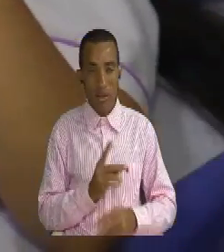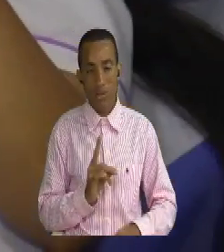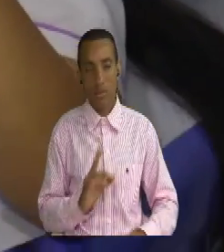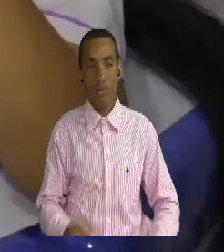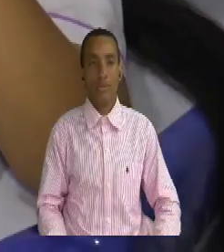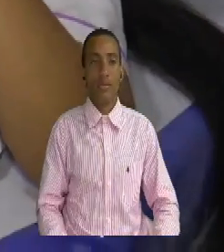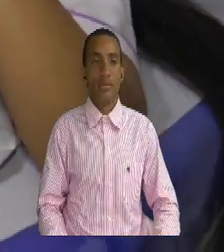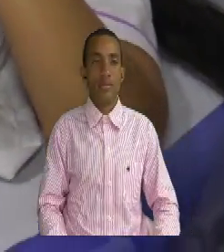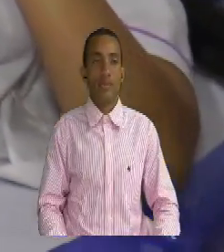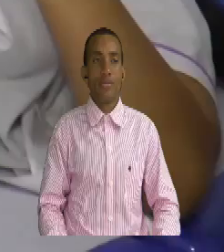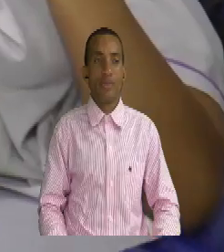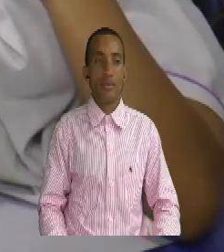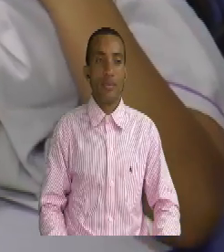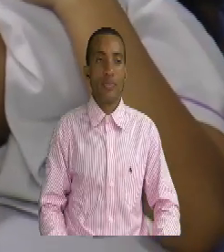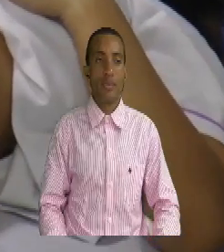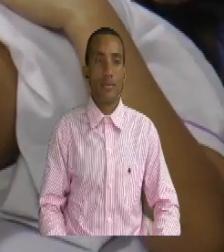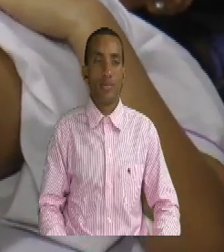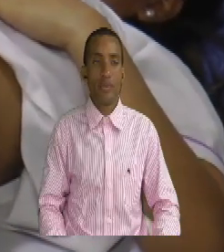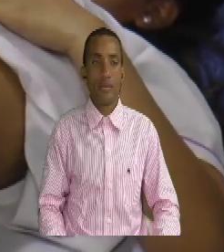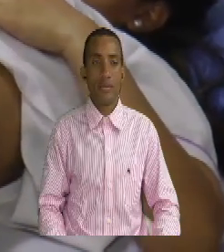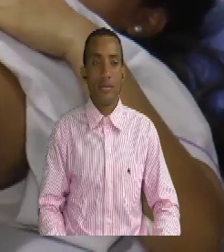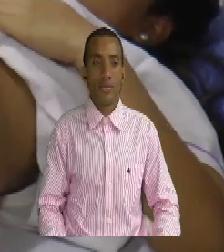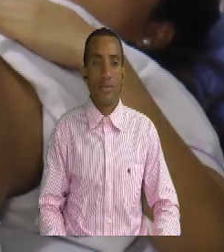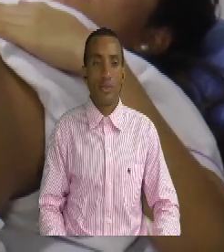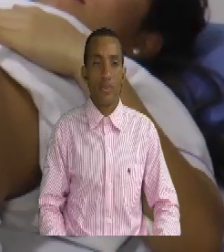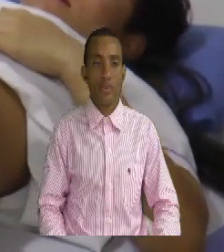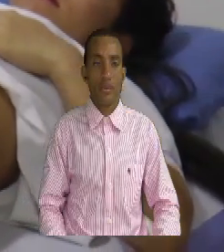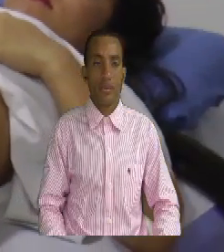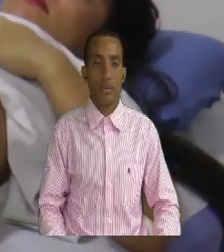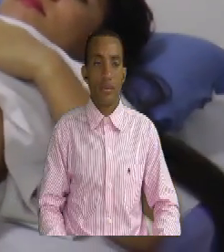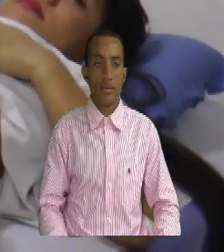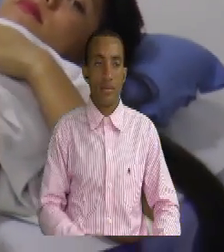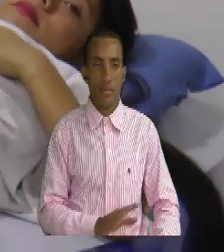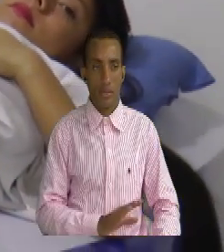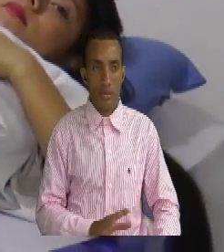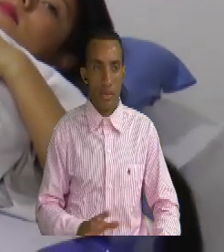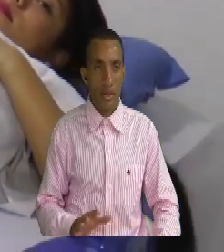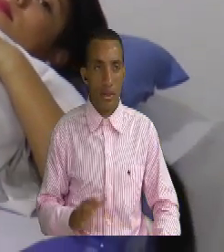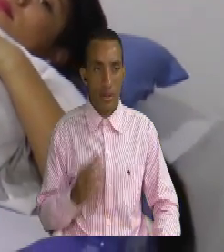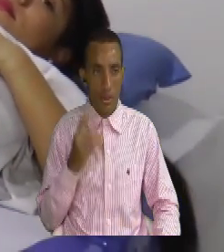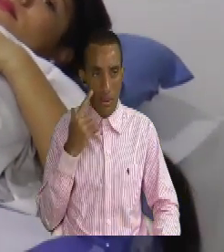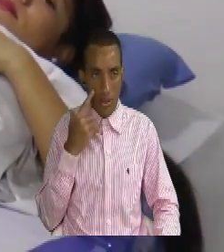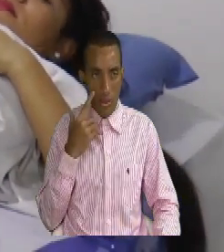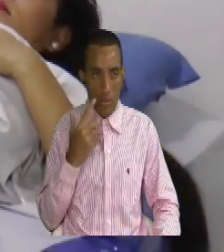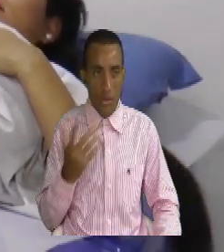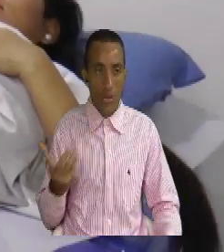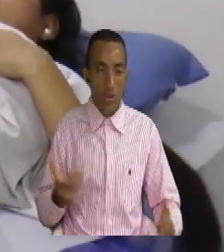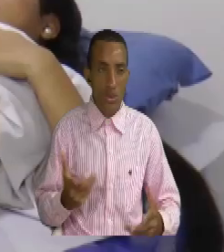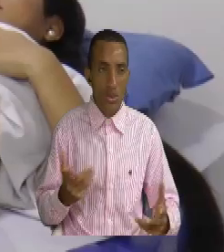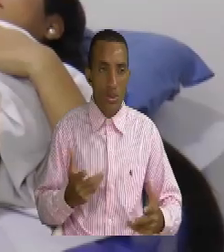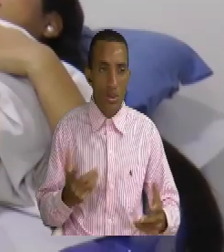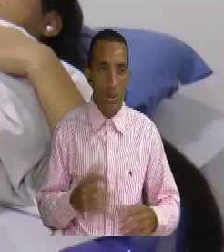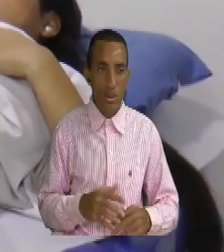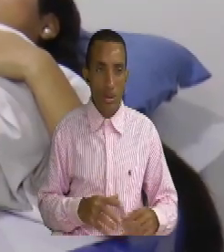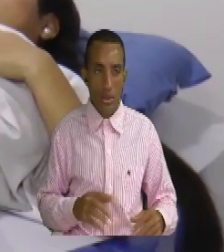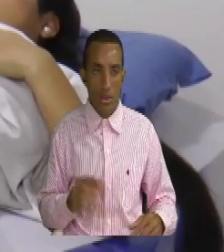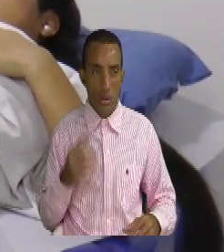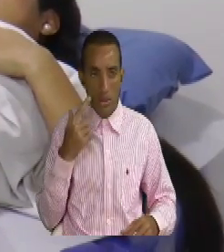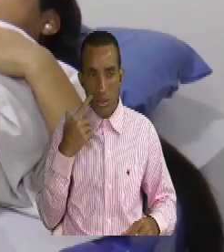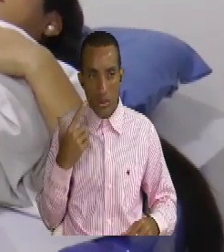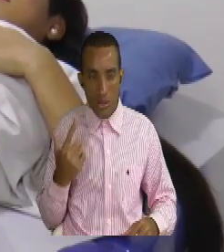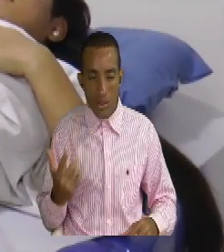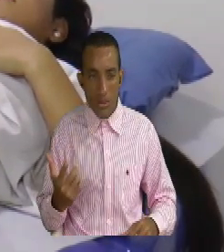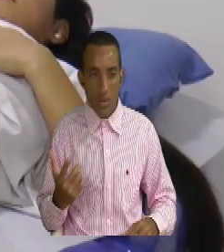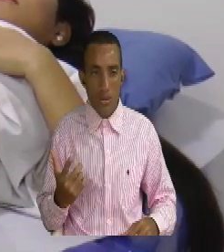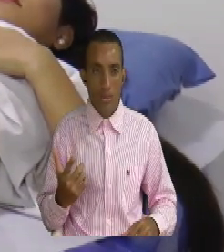Gracias. Pues hay que empezar primero con un rastreo básico ubicando la posición del feto a nivel del útero de la mamá.